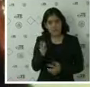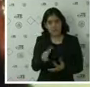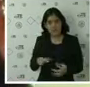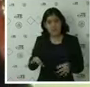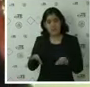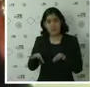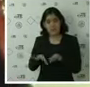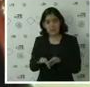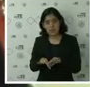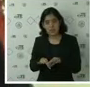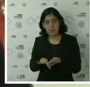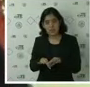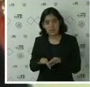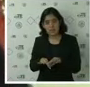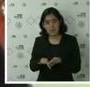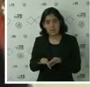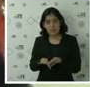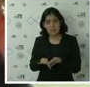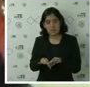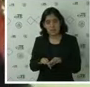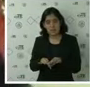que